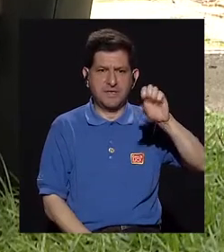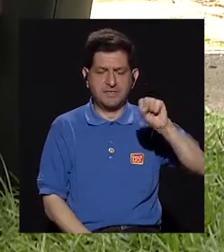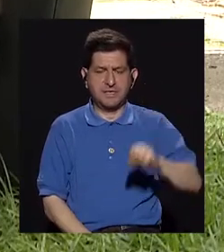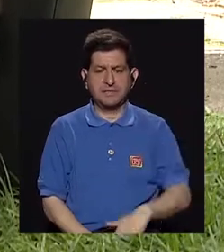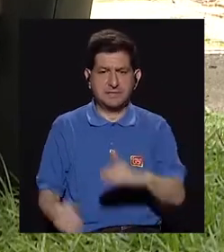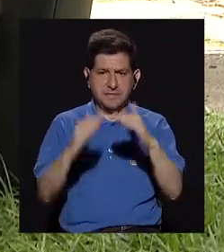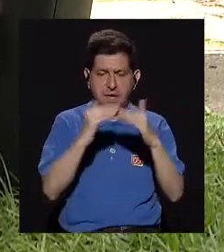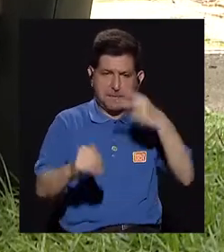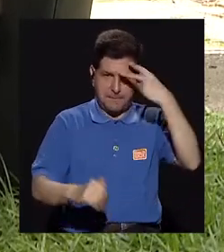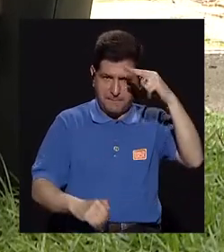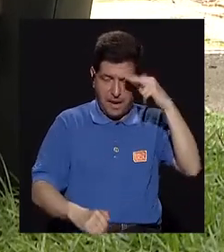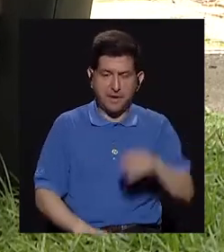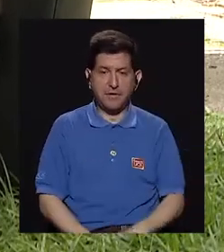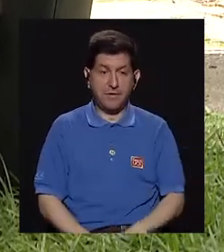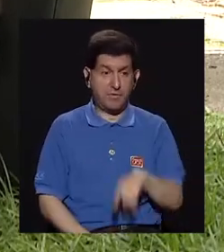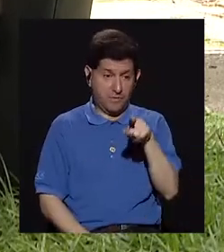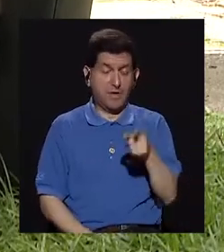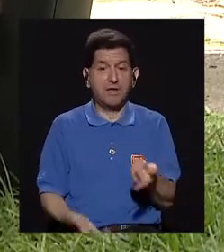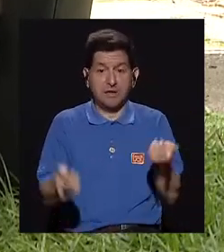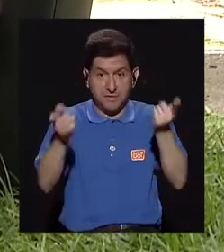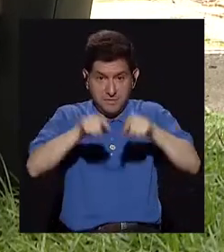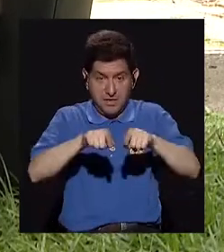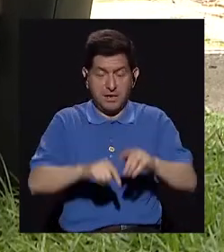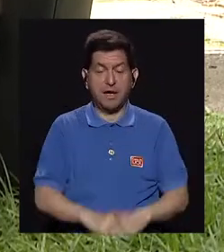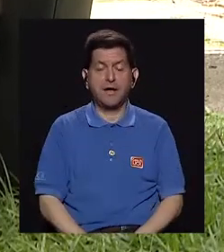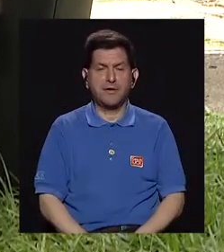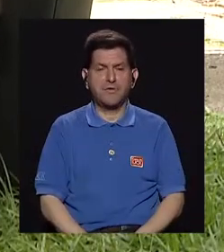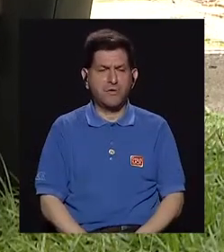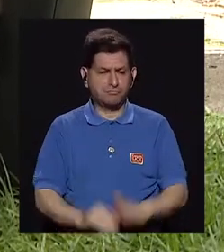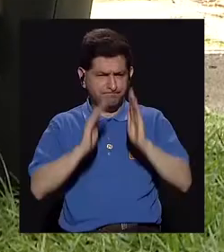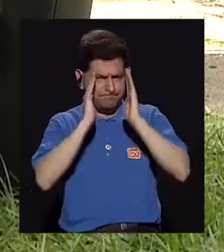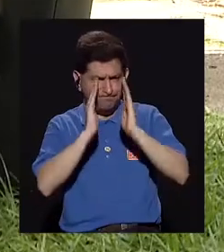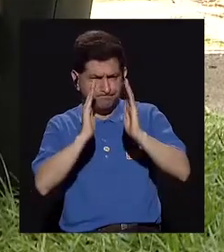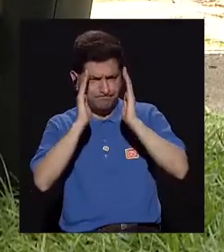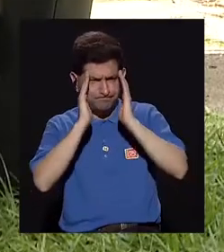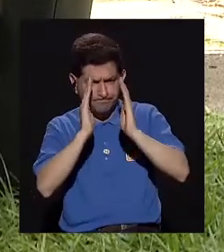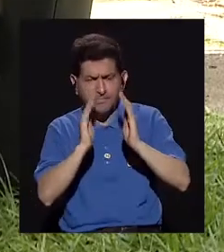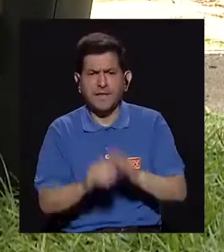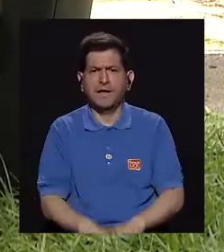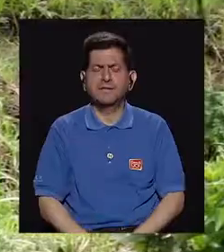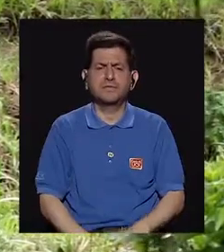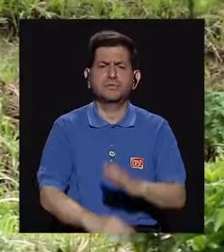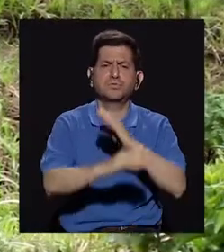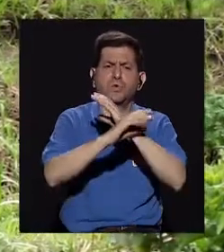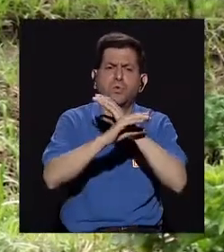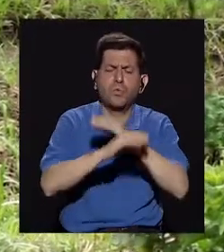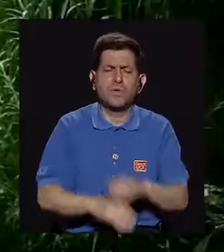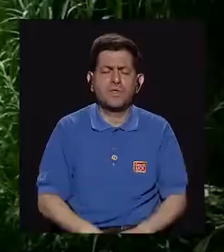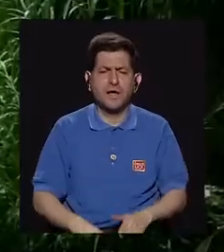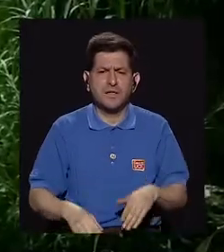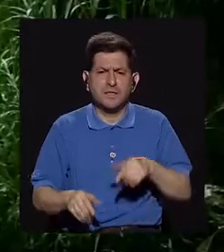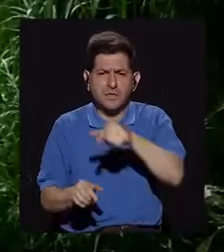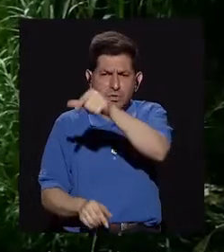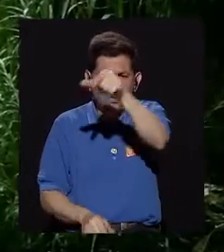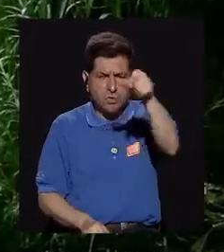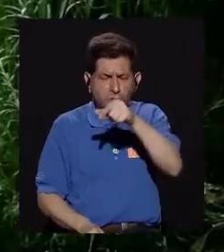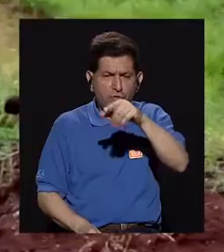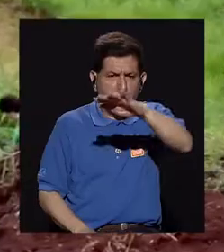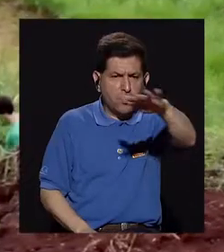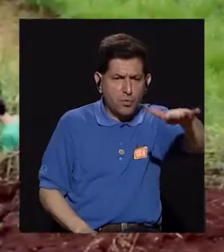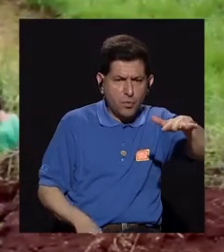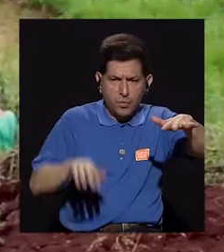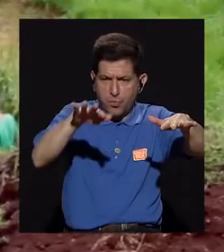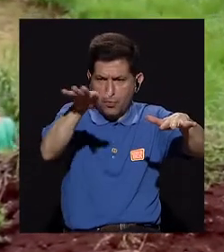Barrio México, que es también un barrio informal que se ha dedicado, pues se ha caracterizado por cuidar su margen del río,